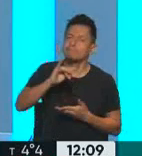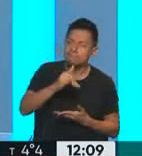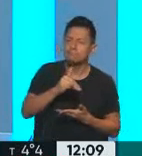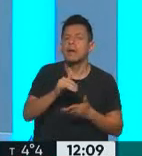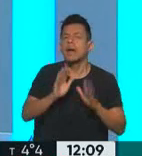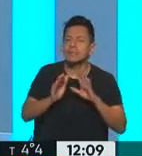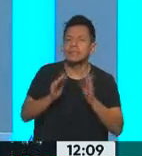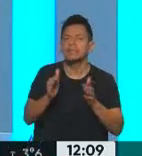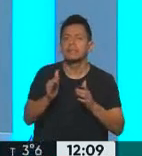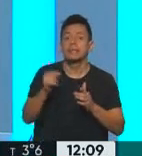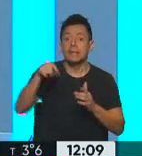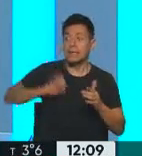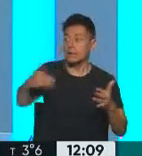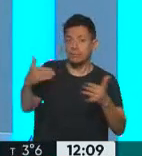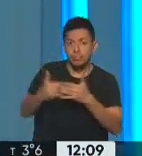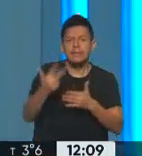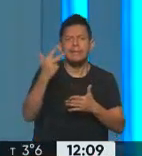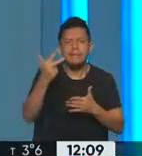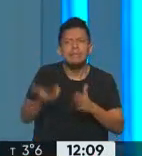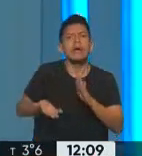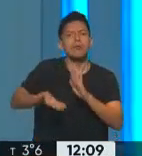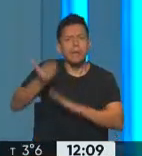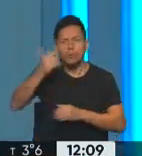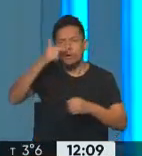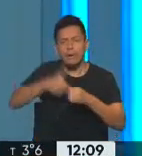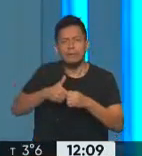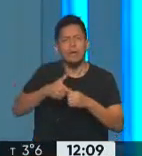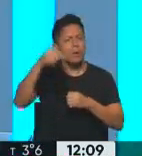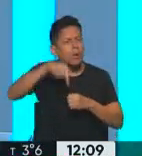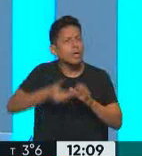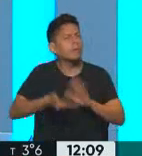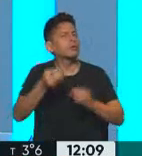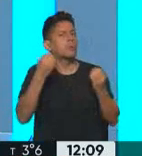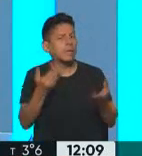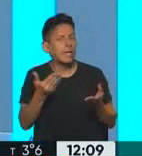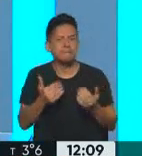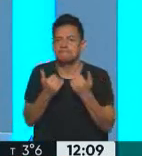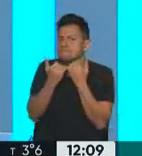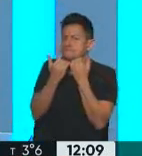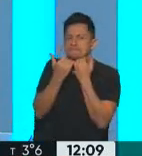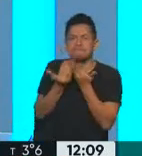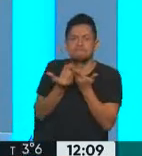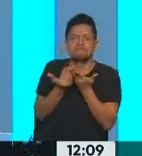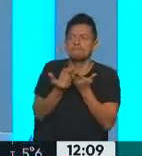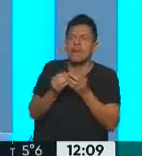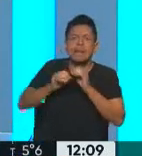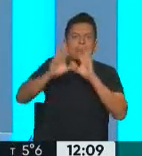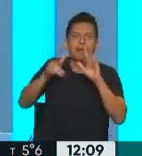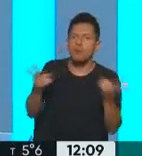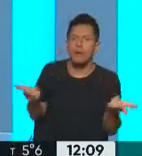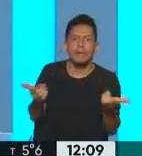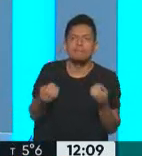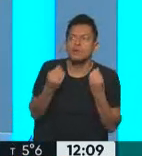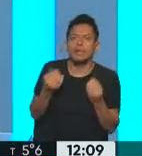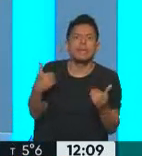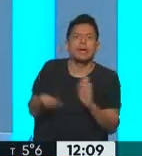estadísticas. Es el tercer aumento del año. ¿Y por qué esta vuelta, Rulo? ¿Por qué aumentó en esta oportunidad? No hay una explicación clara, por lo menos que haya visto, más allá